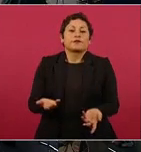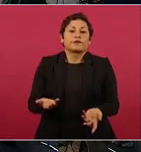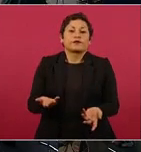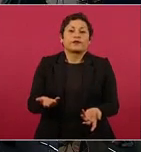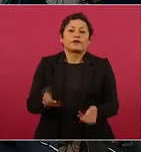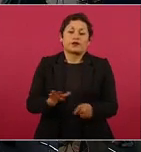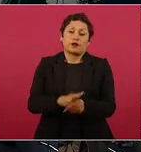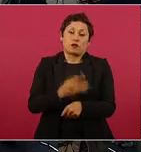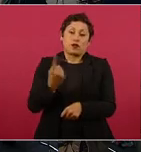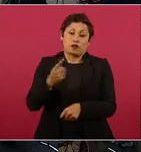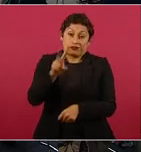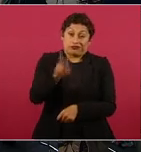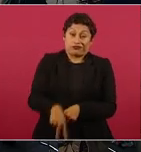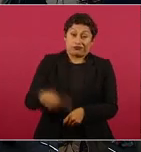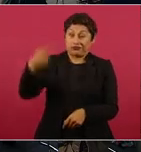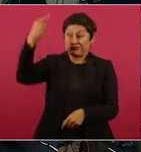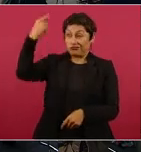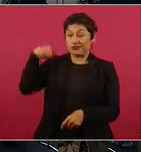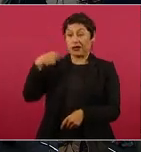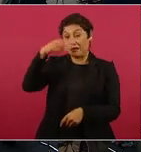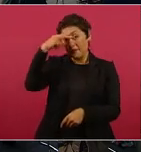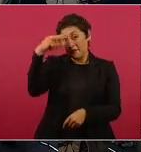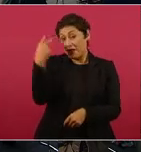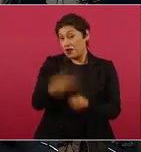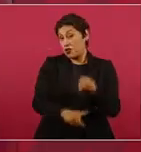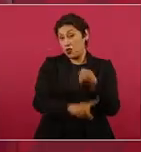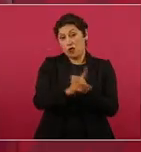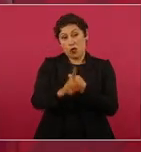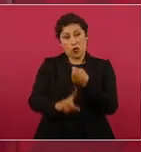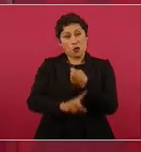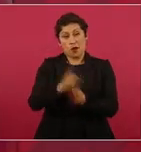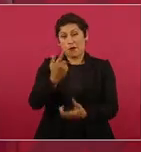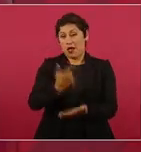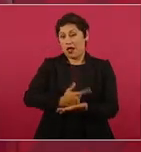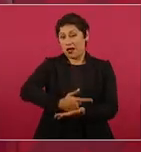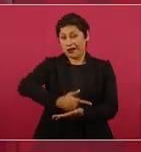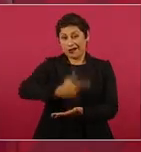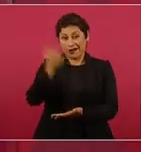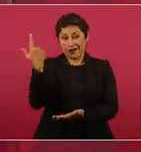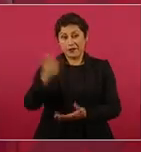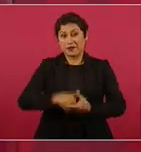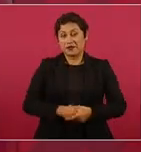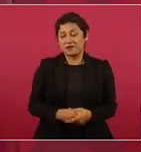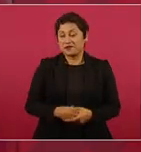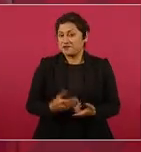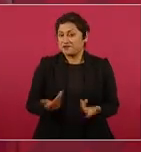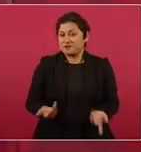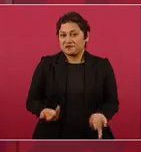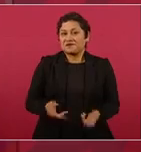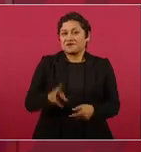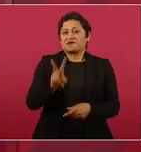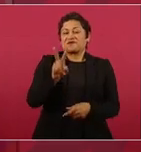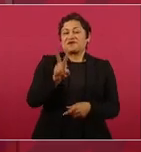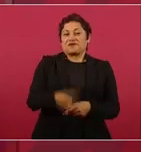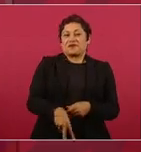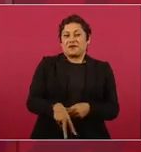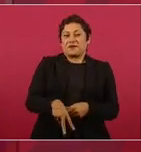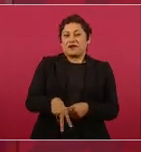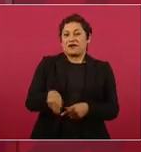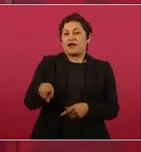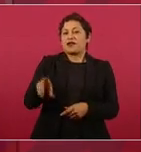principal problema del país. Es muy difícil encontrar un ensayo, un libro de